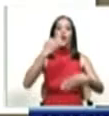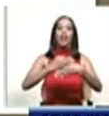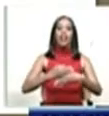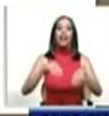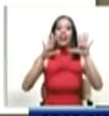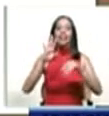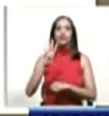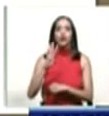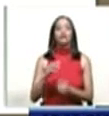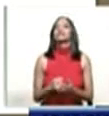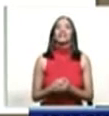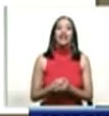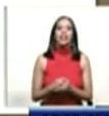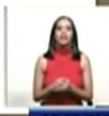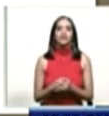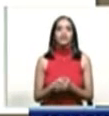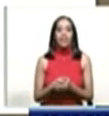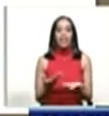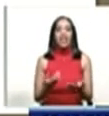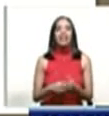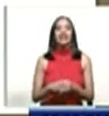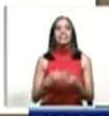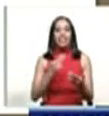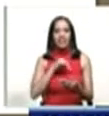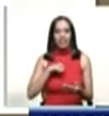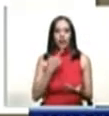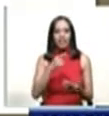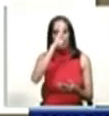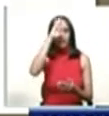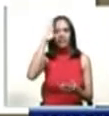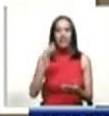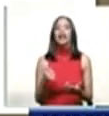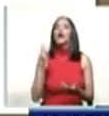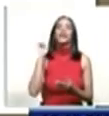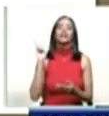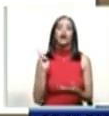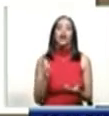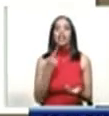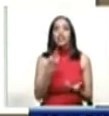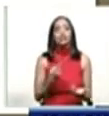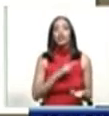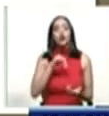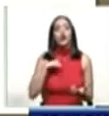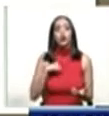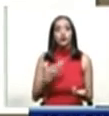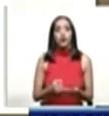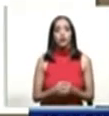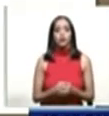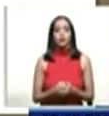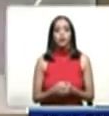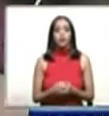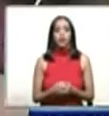compañero Diosdado Cabello. La República Bolivariana de Venezuela quiere repatriarlas. Ellos dicen que no sabemos qué es lo que van a hacer ustedes con el oro. Eso